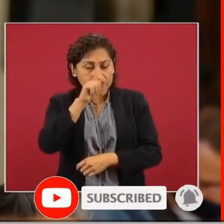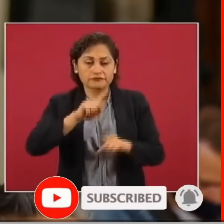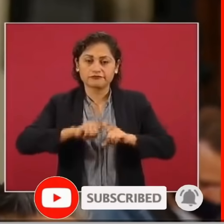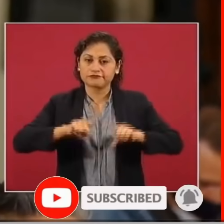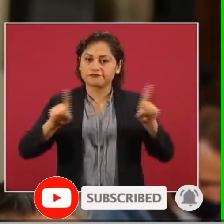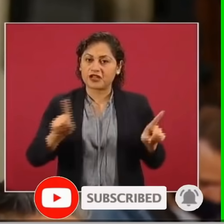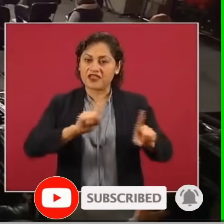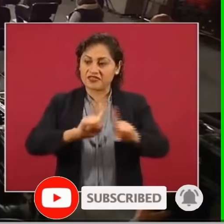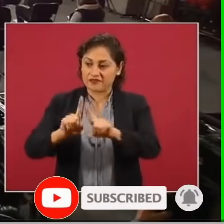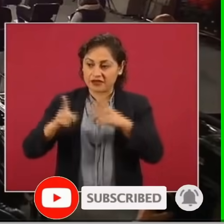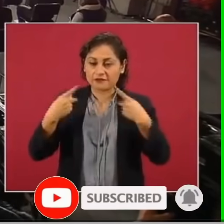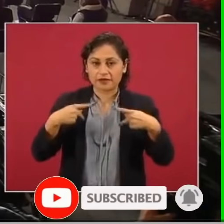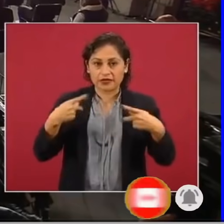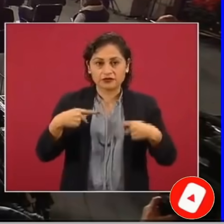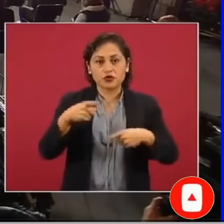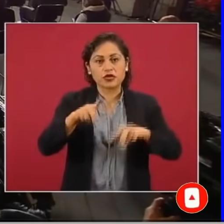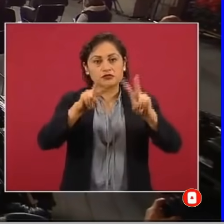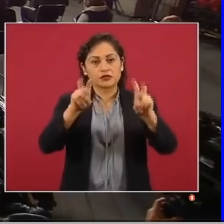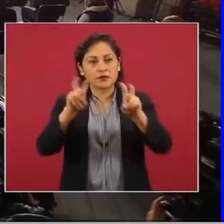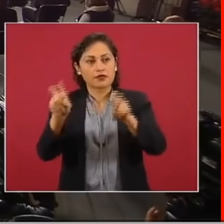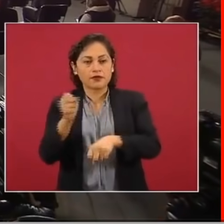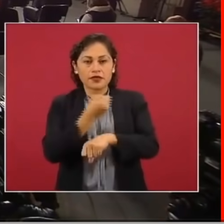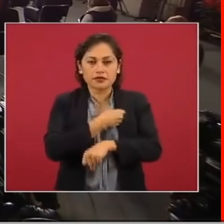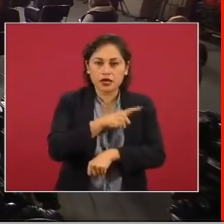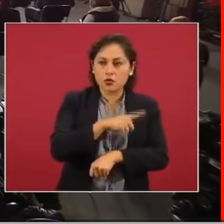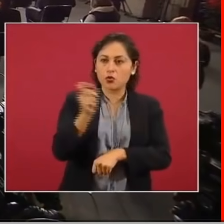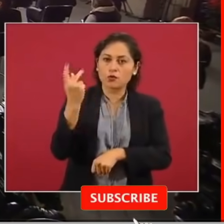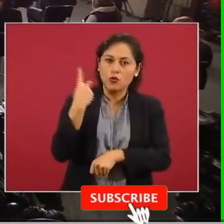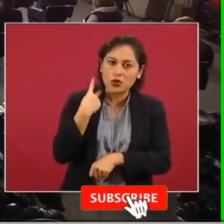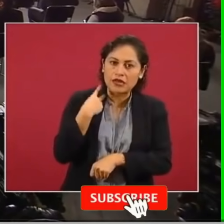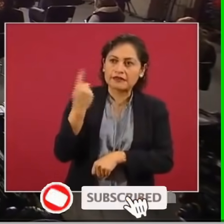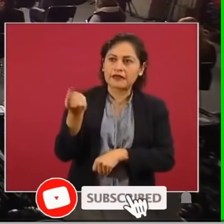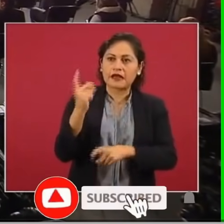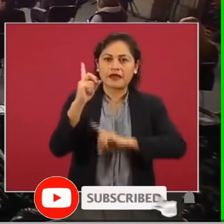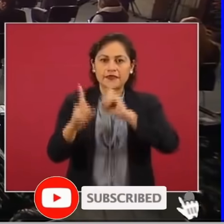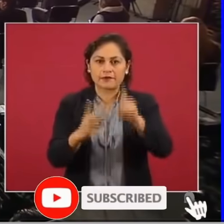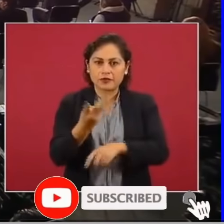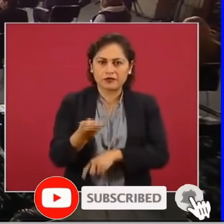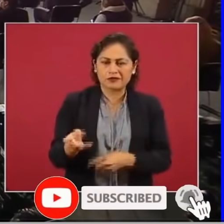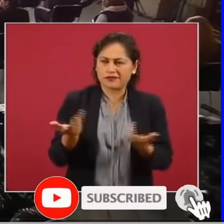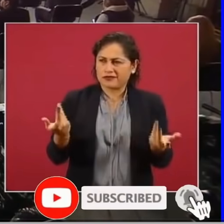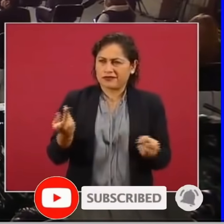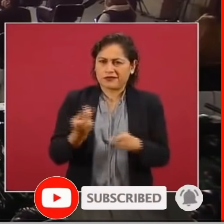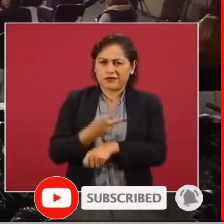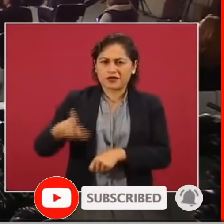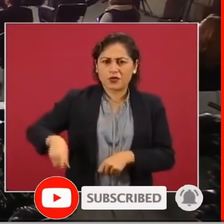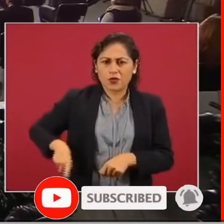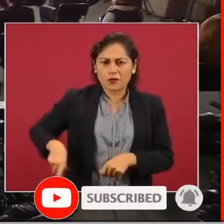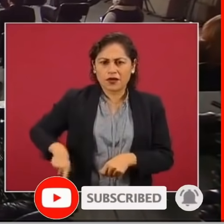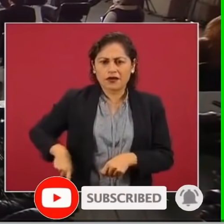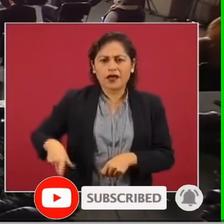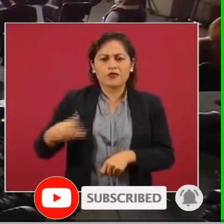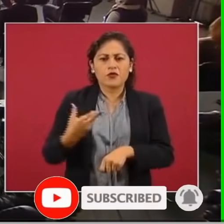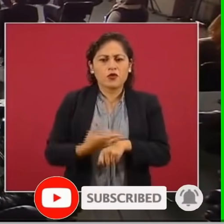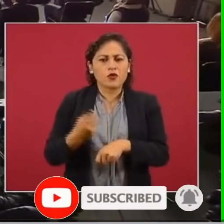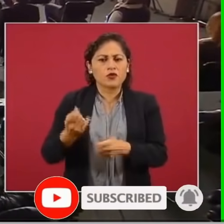e inclusive en temas deportivos nos explicaron por qué esta decisión del gobernador Enrique Alfaro. Pues para todos resultó algo inédito